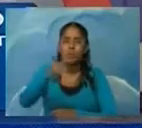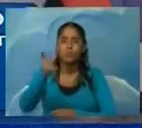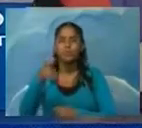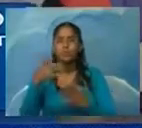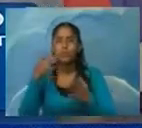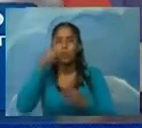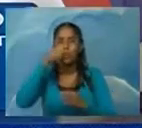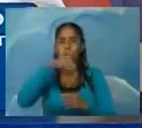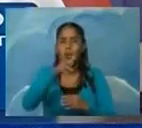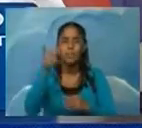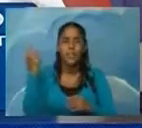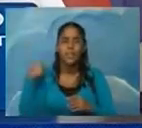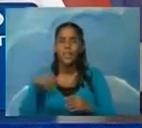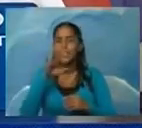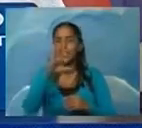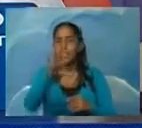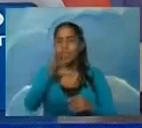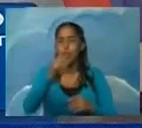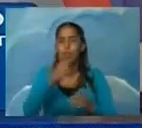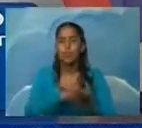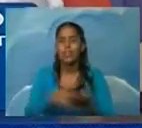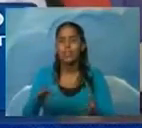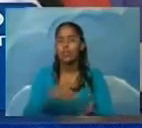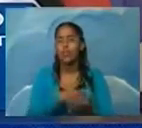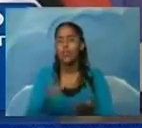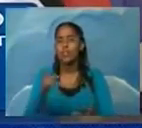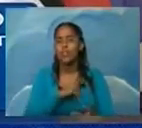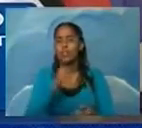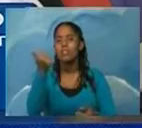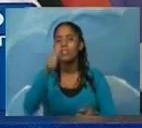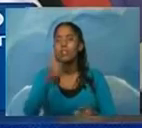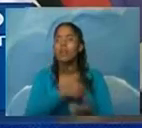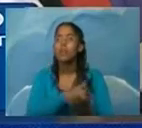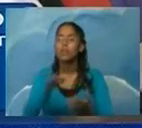Los pueblos tienen 5 millones de habitantes, 10